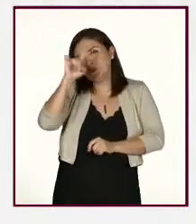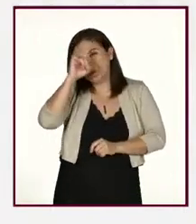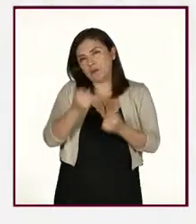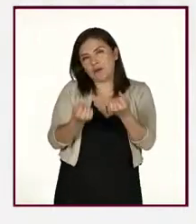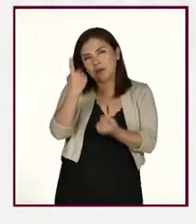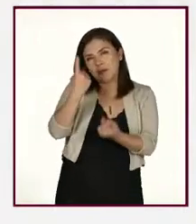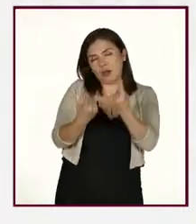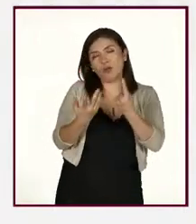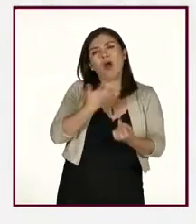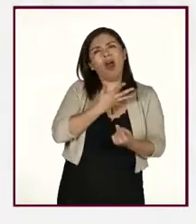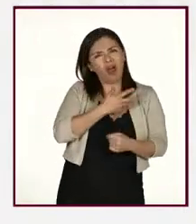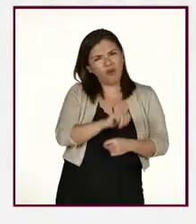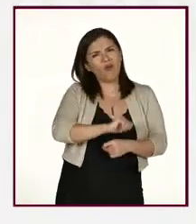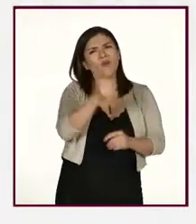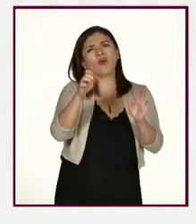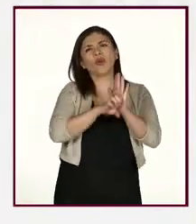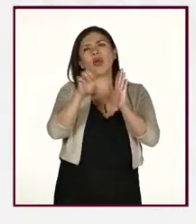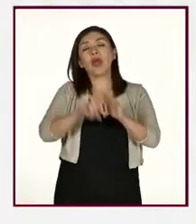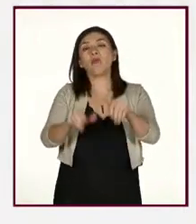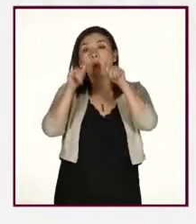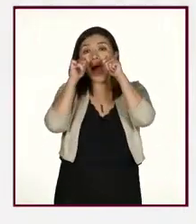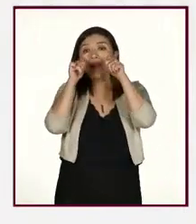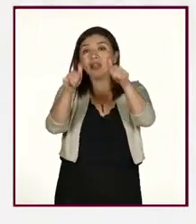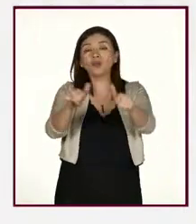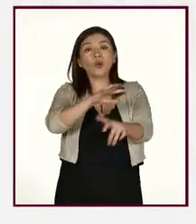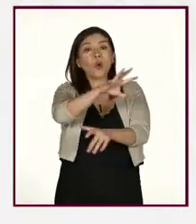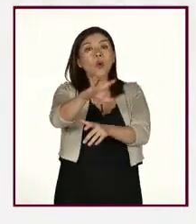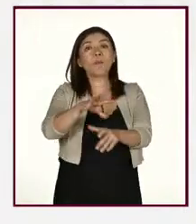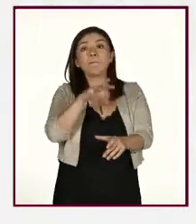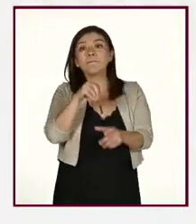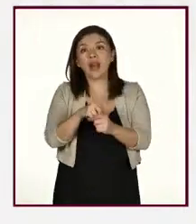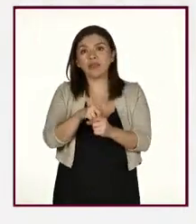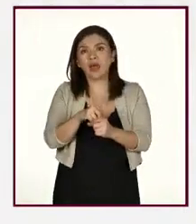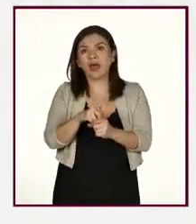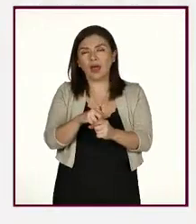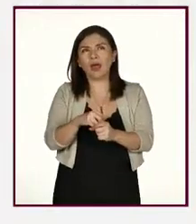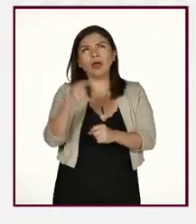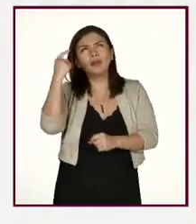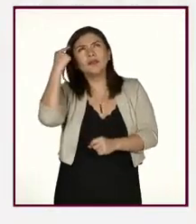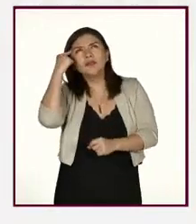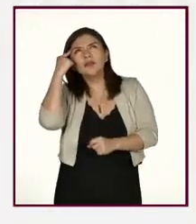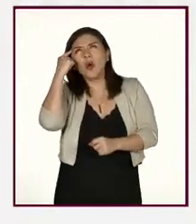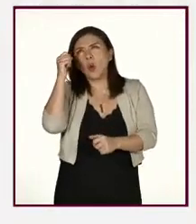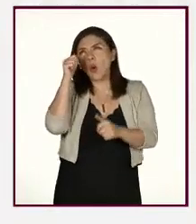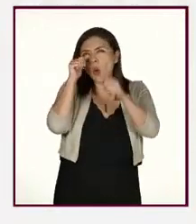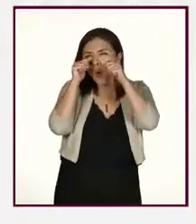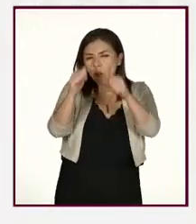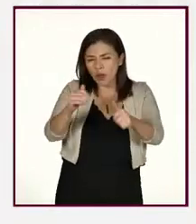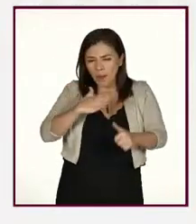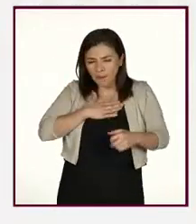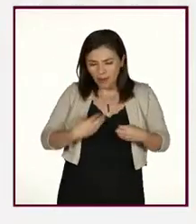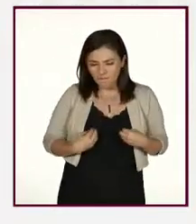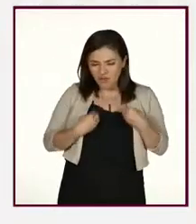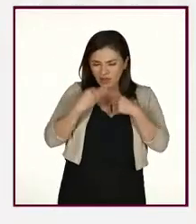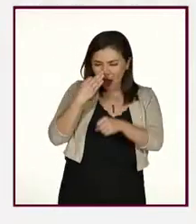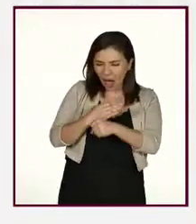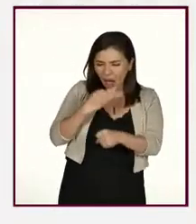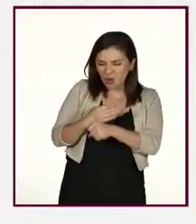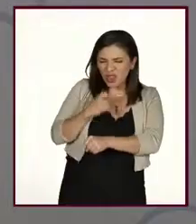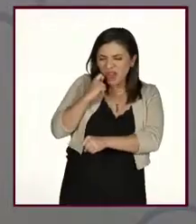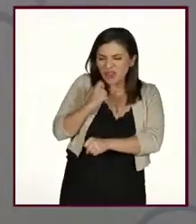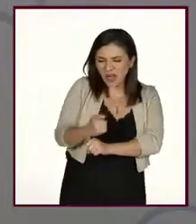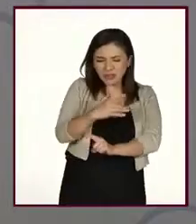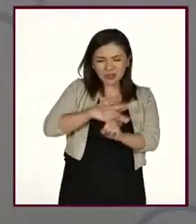Otras técnicas, atención plena, ¿no? Estar con estas técnicas de mindfulness, de vivir el presente, ¿sí? Para estar